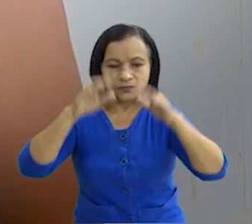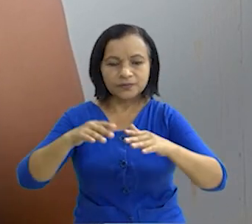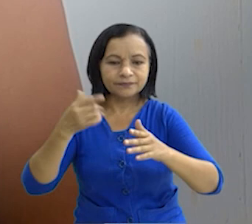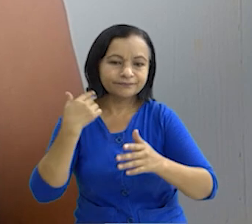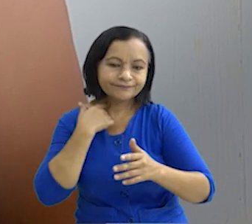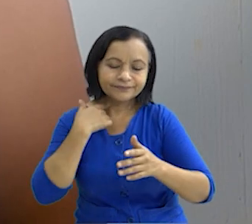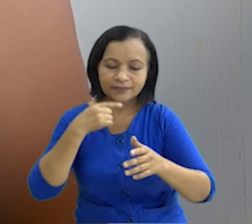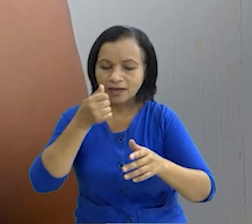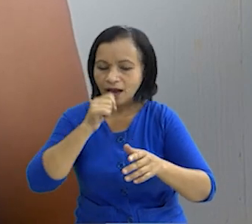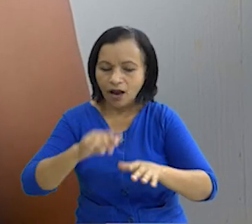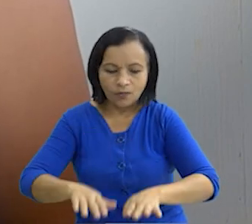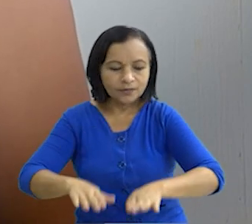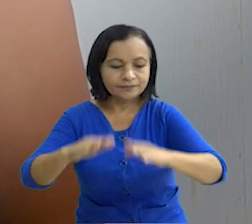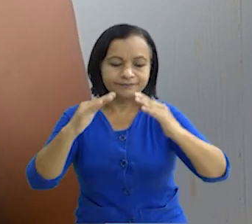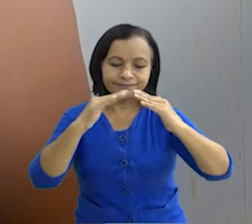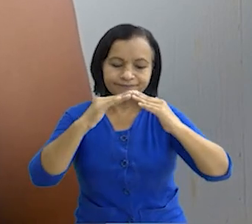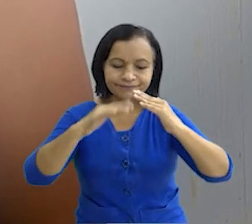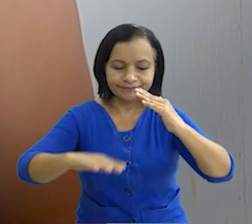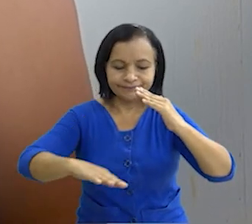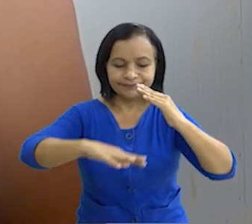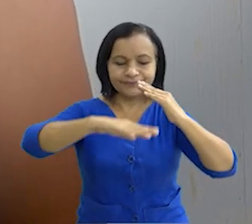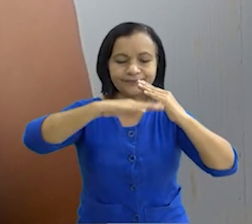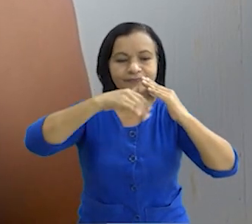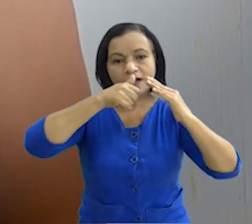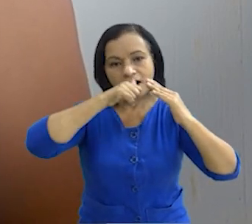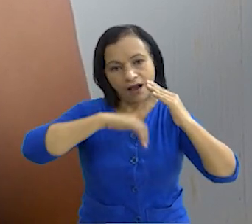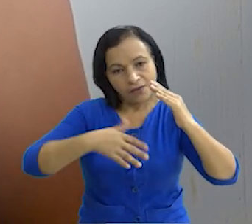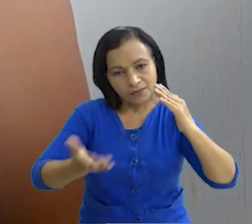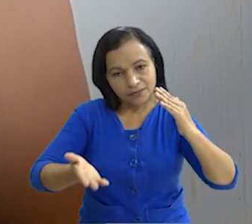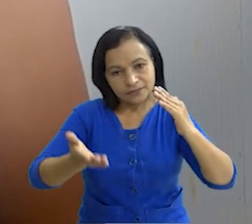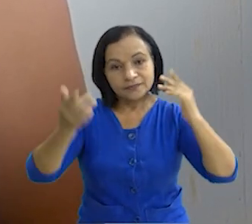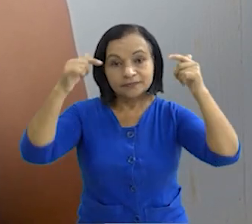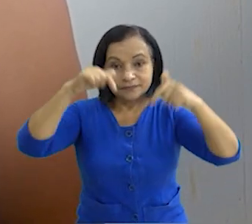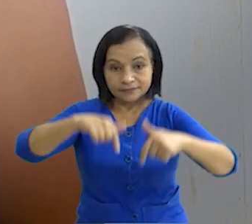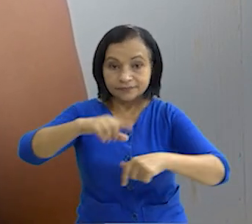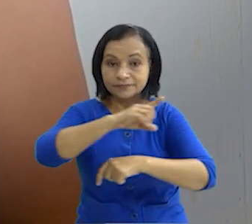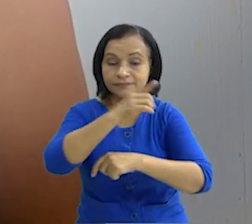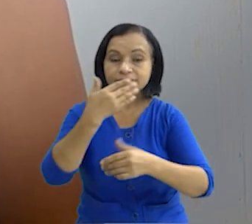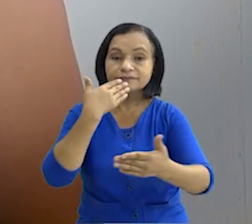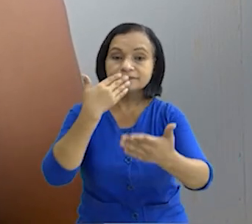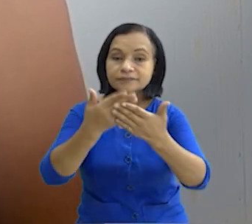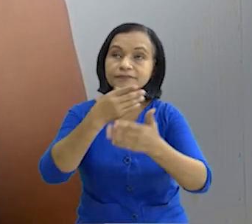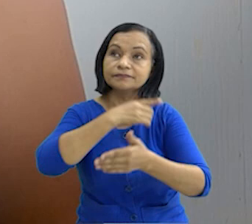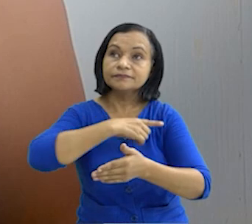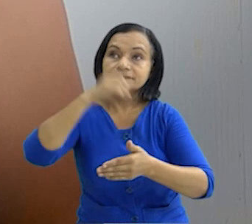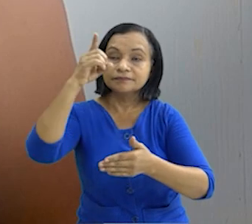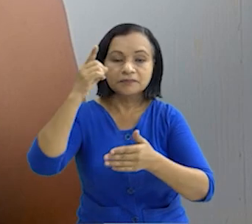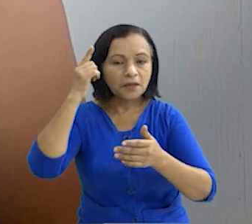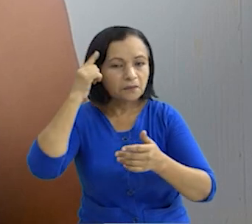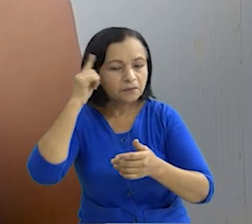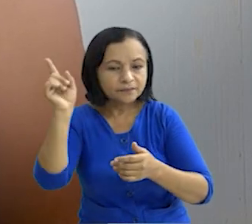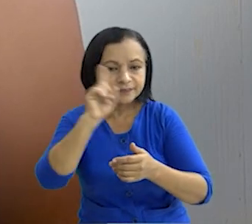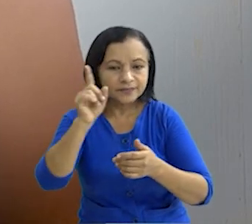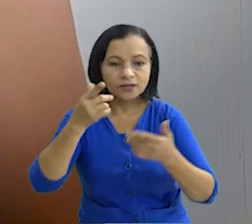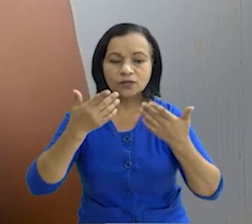siempre se me metía el agua. Sí, pues ahora hoy en día, pues le doy gracias a Dios porque no estoy pensando en eso. Sé que estoy en un